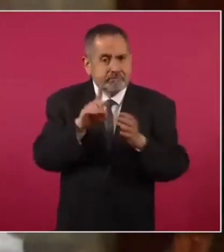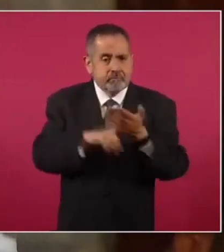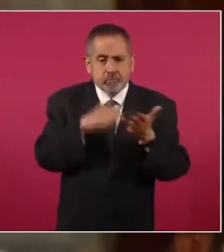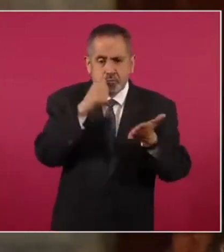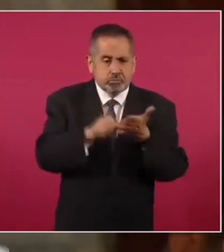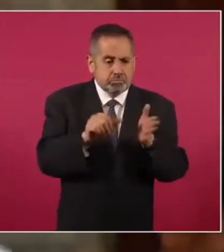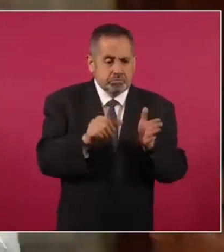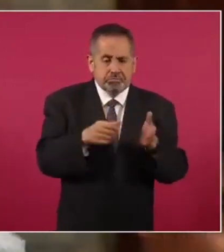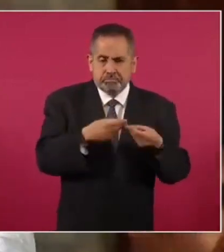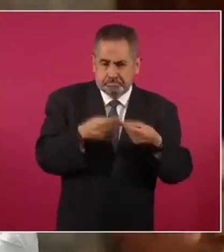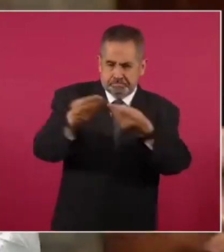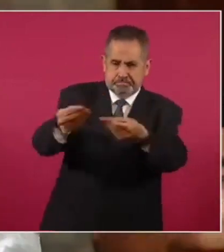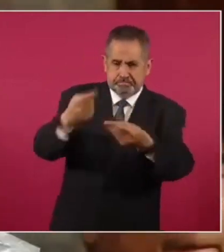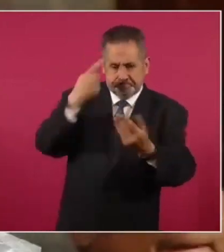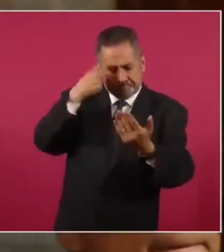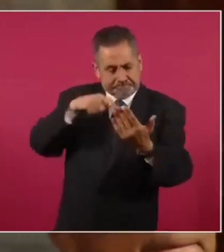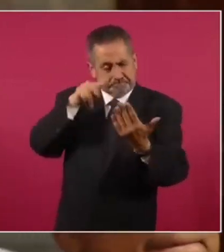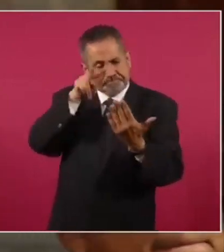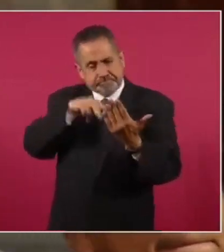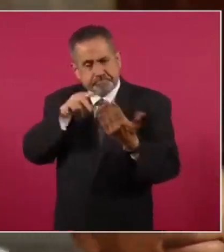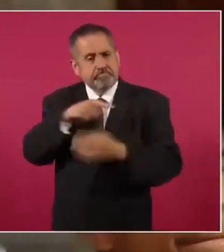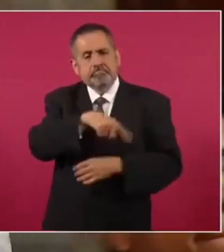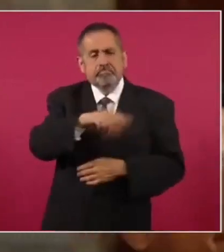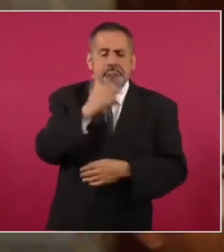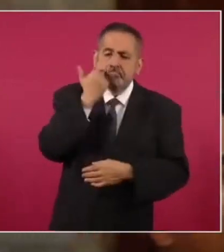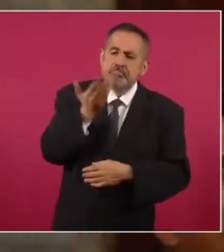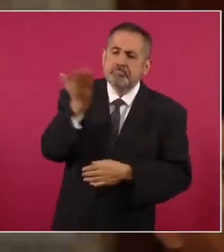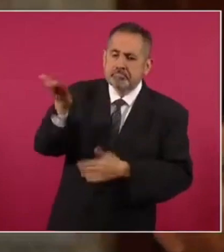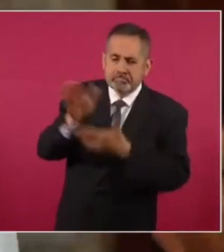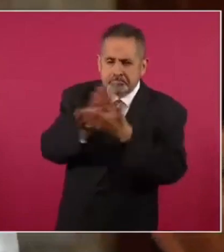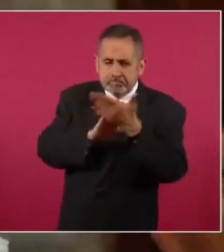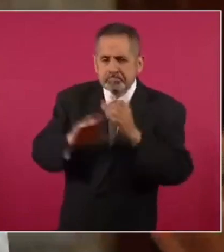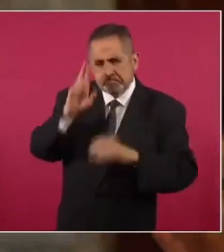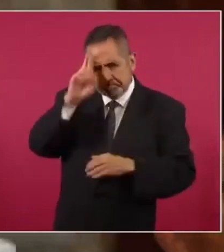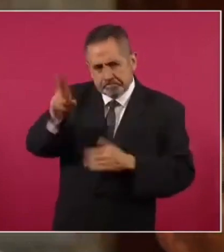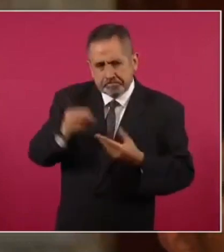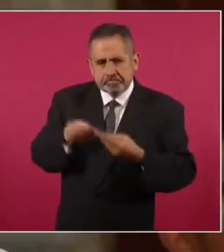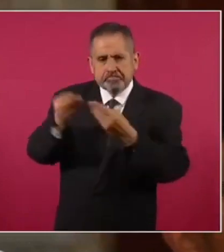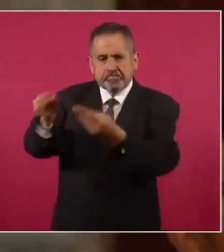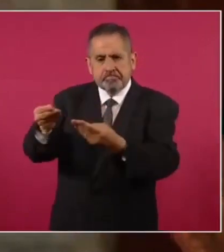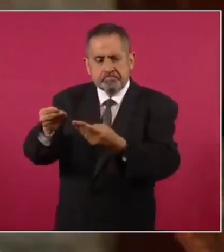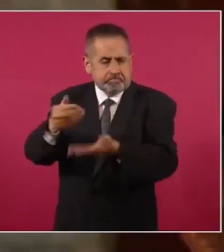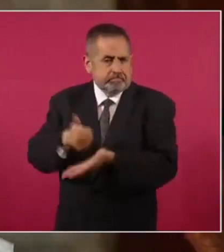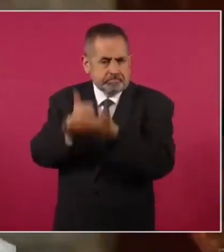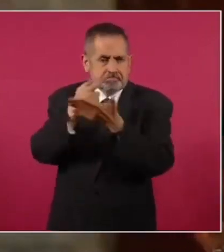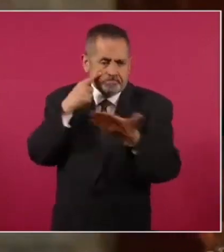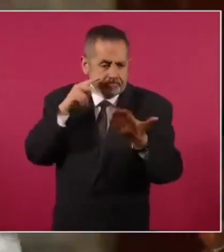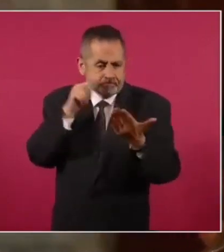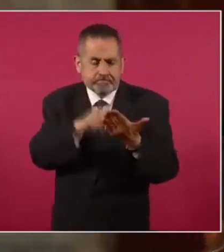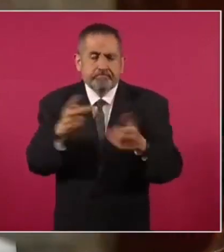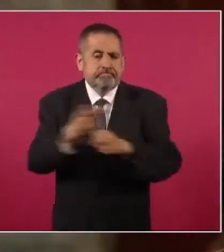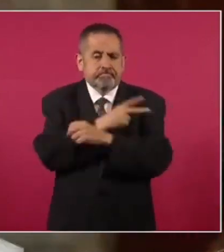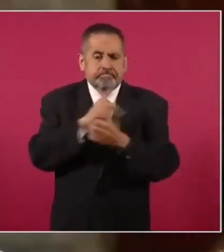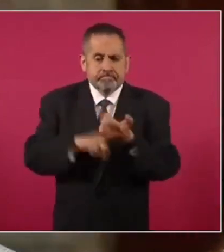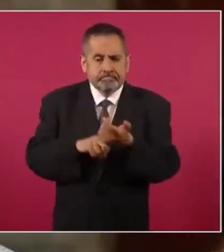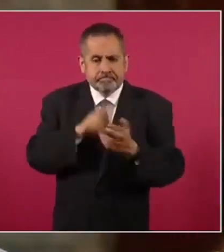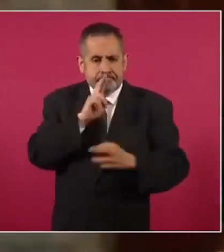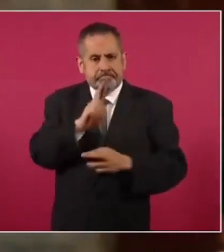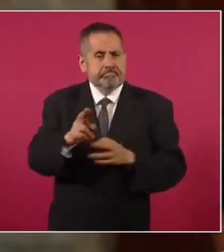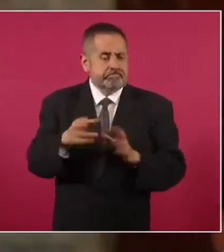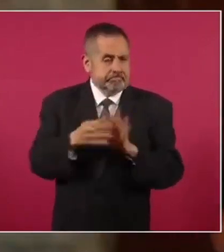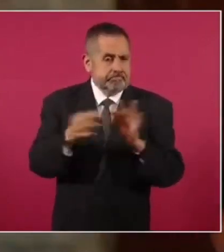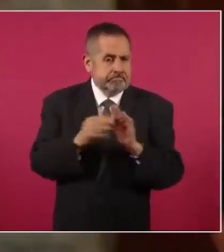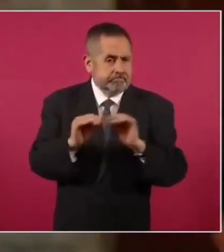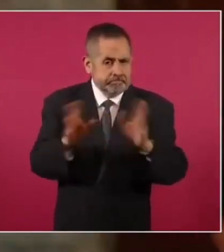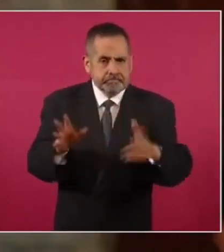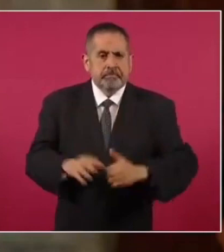podemos entregar para que ellos piden humildemente que por favor les ayuden para que su caso pueda